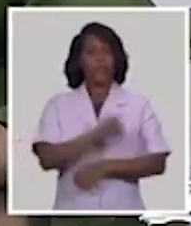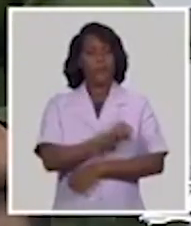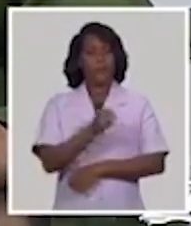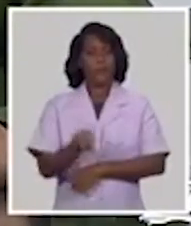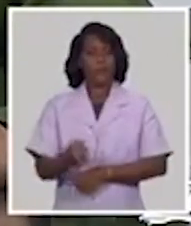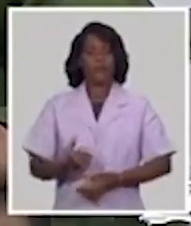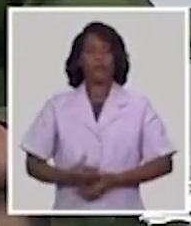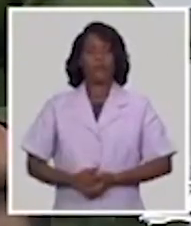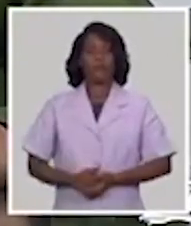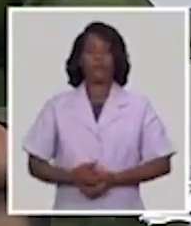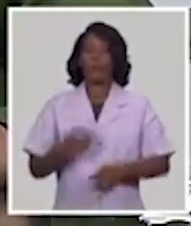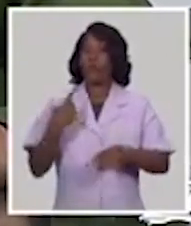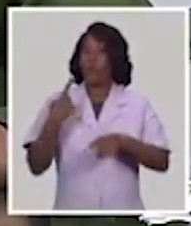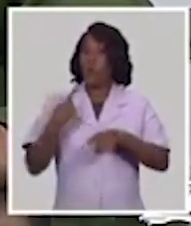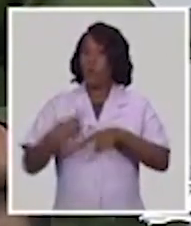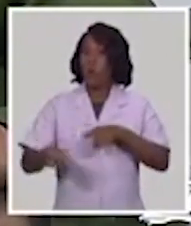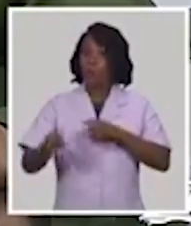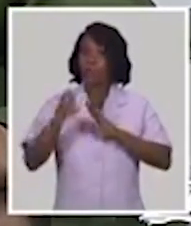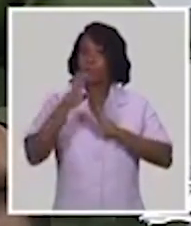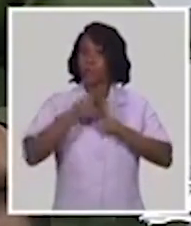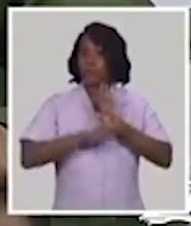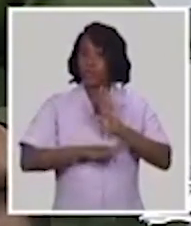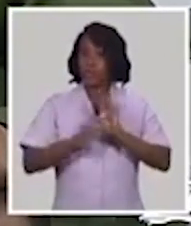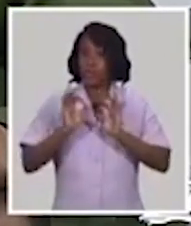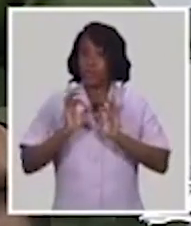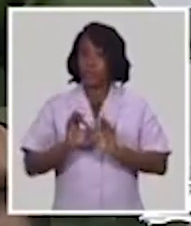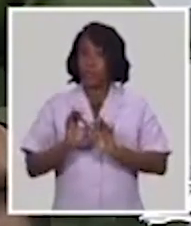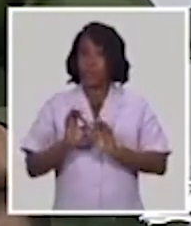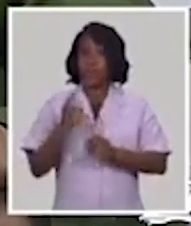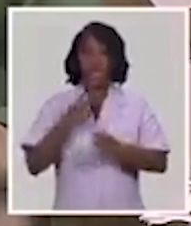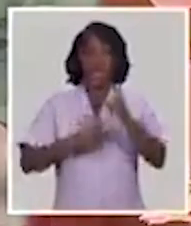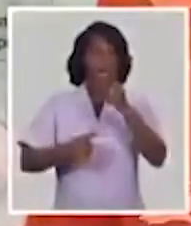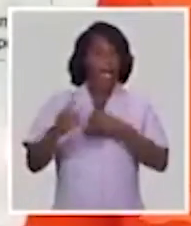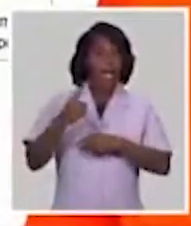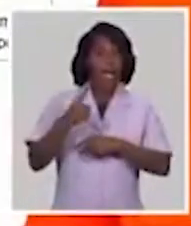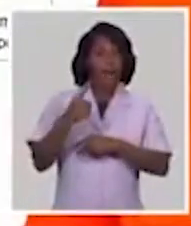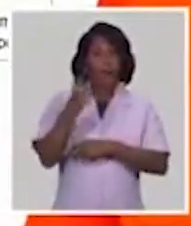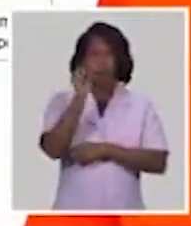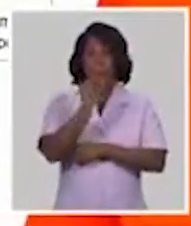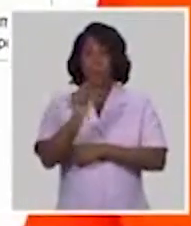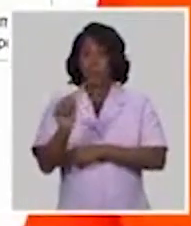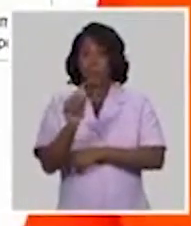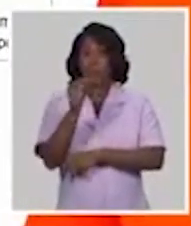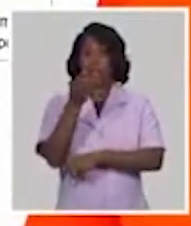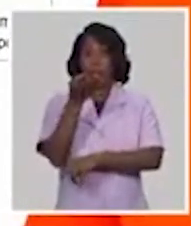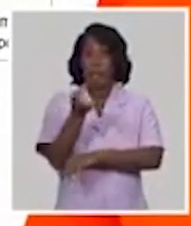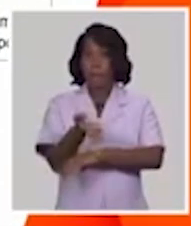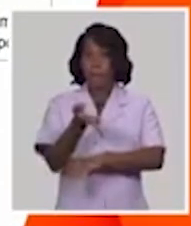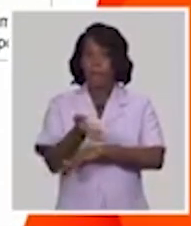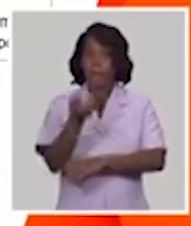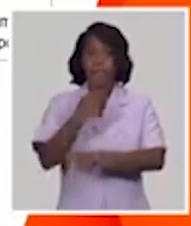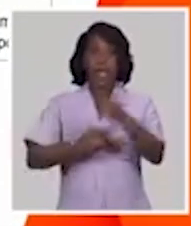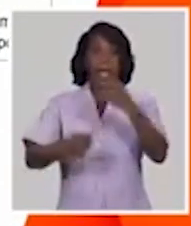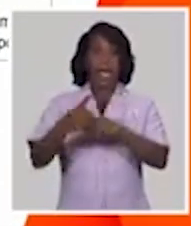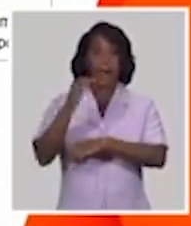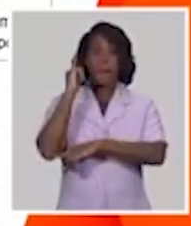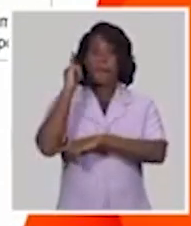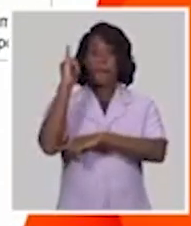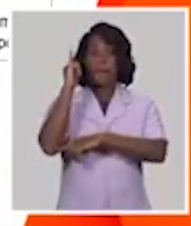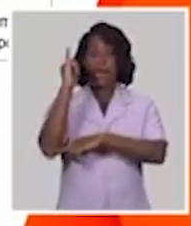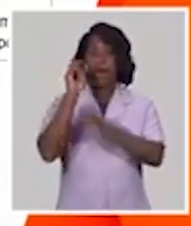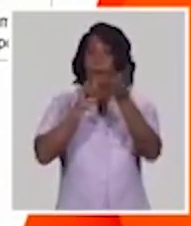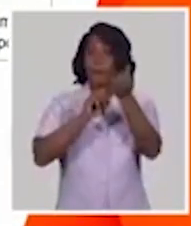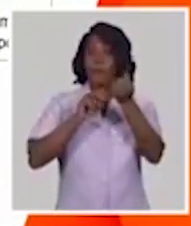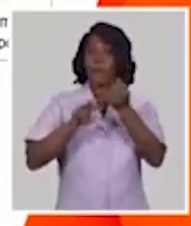la evaluación por el Consejo de Defensa Provincial de casos excepcionales que soliciten salidas para provincia y